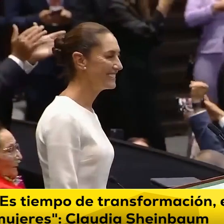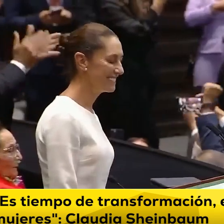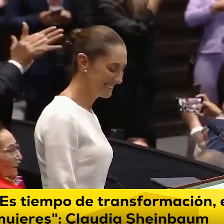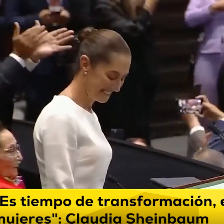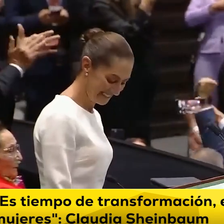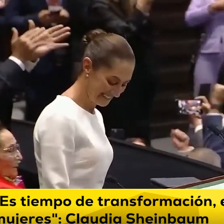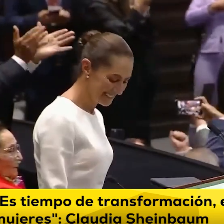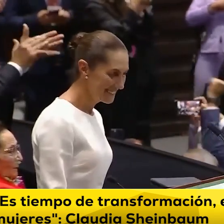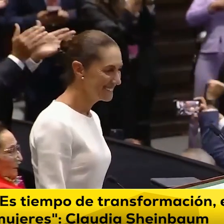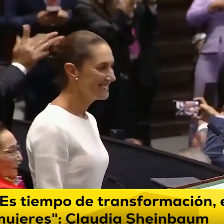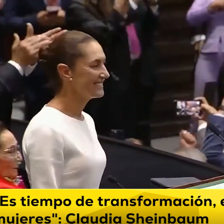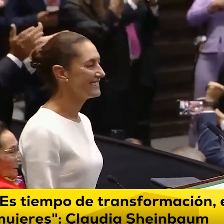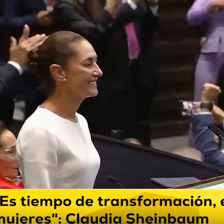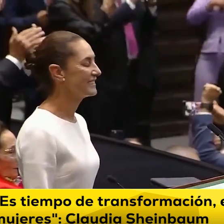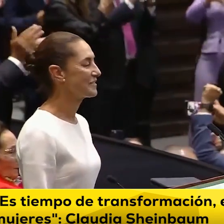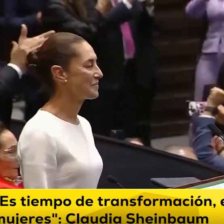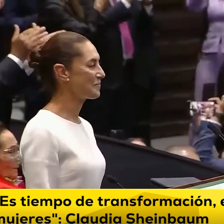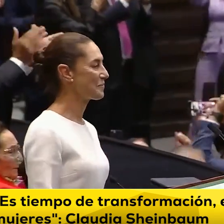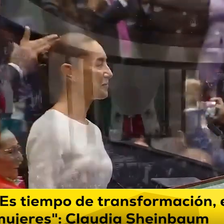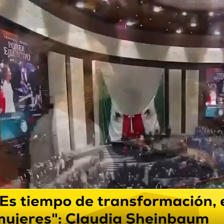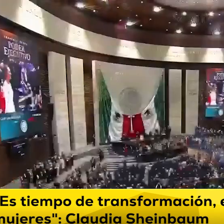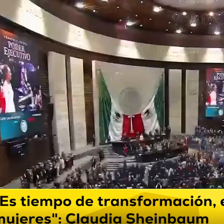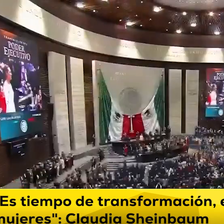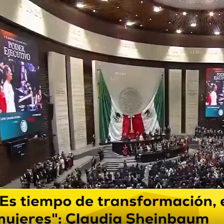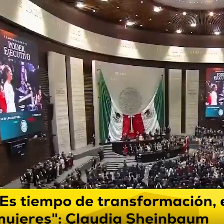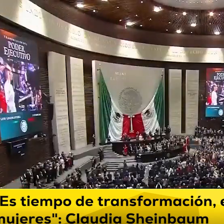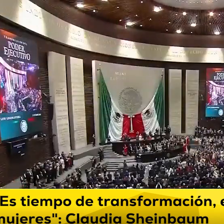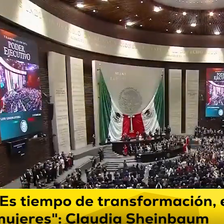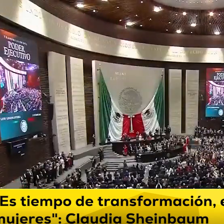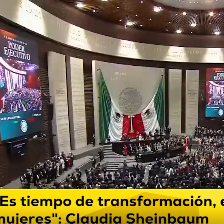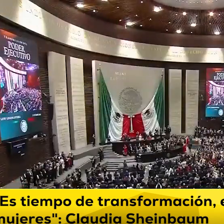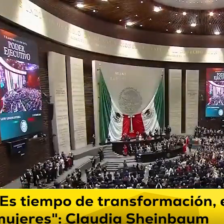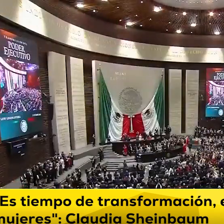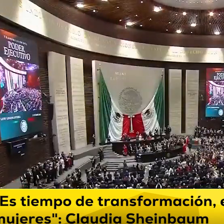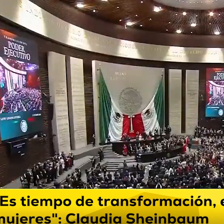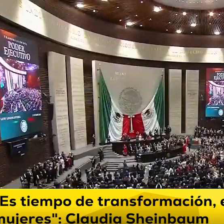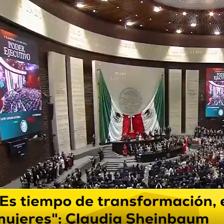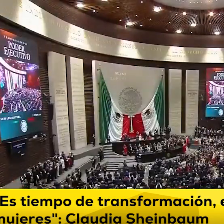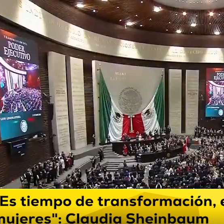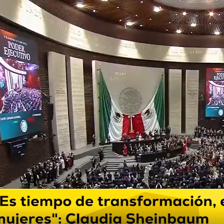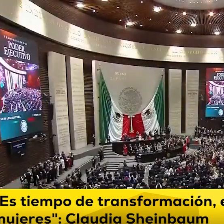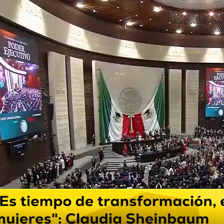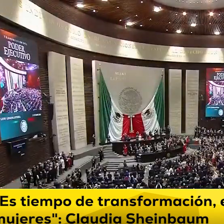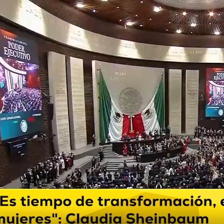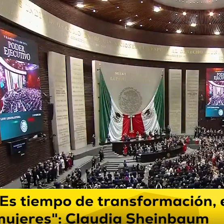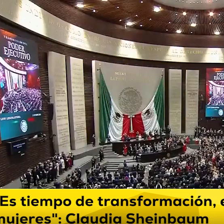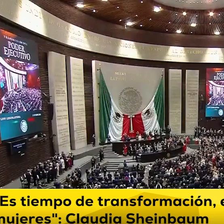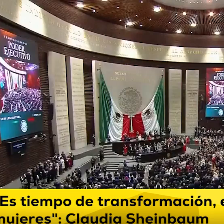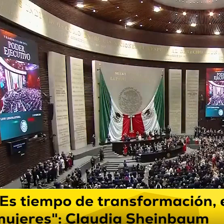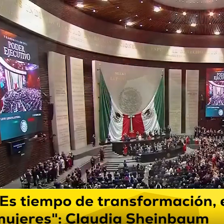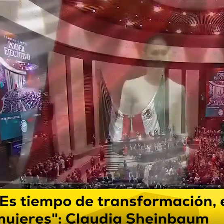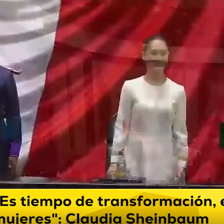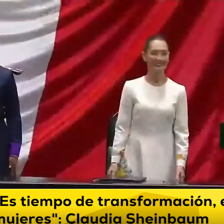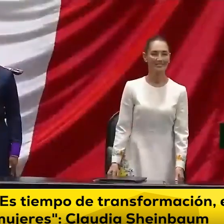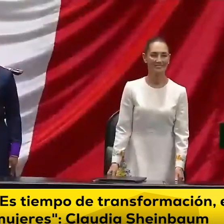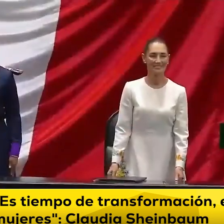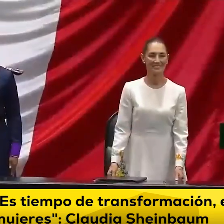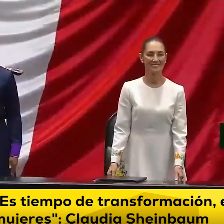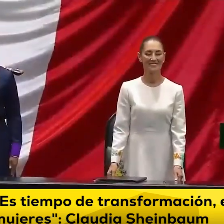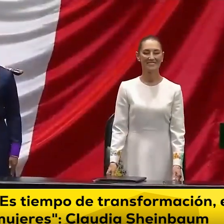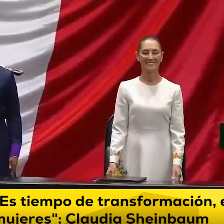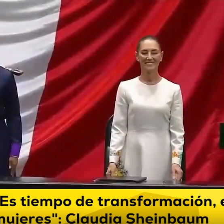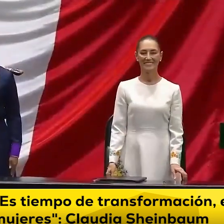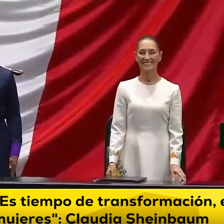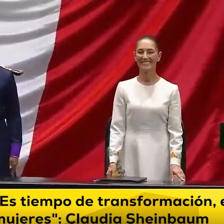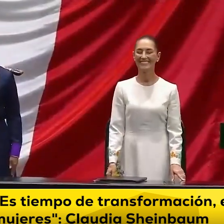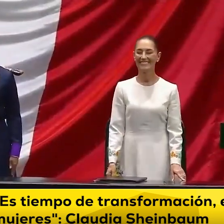este importante acto, después de que durante más de 500 años fueron las mujeres anuladas en la historia del país, recalcó Claudia